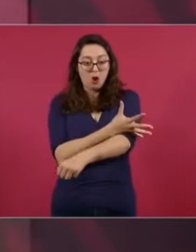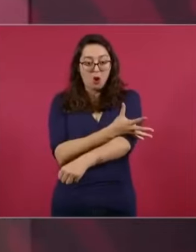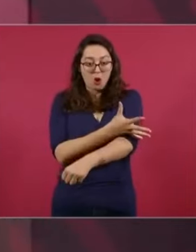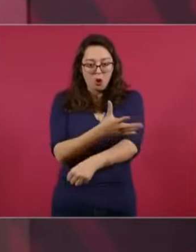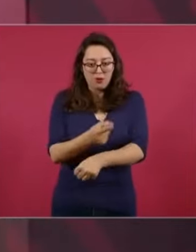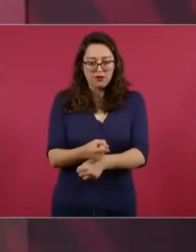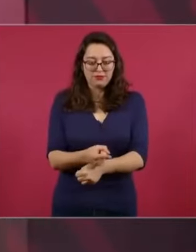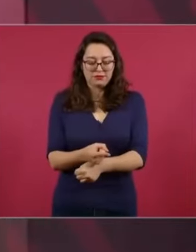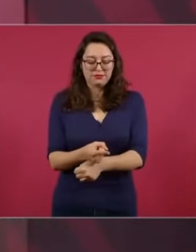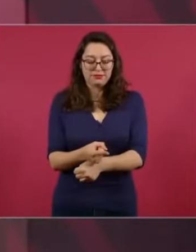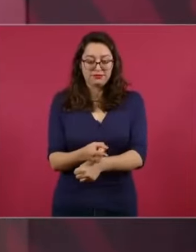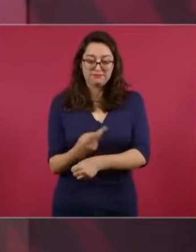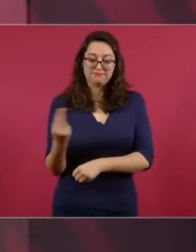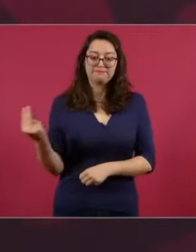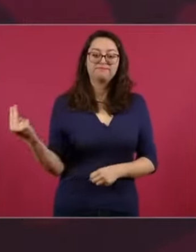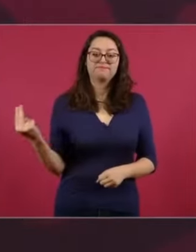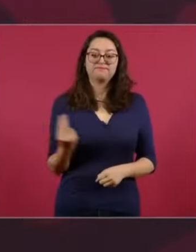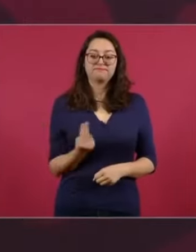honestidad.